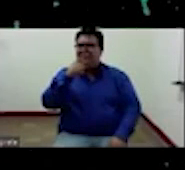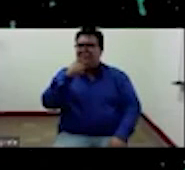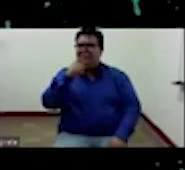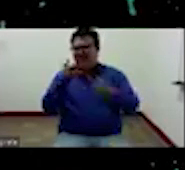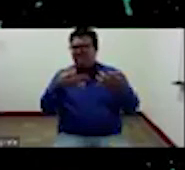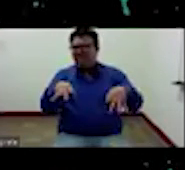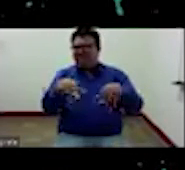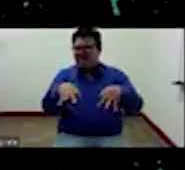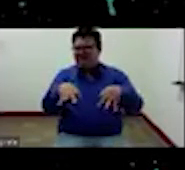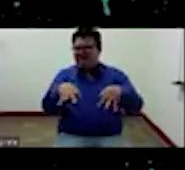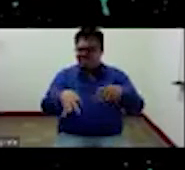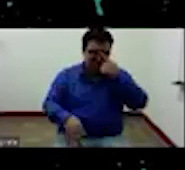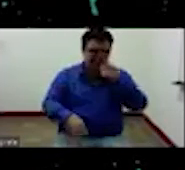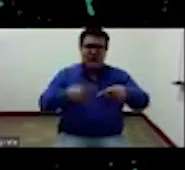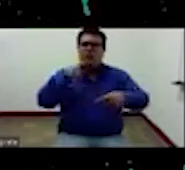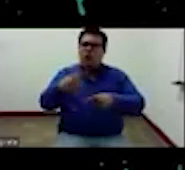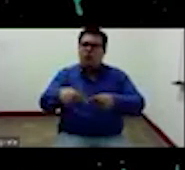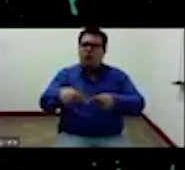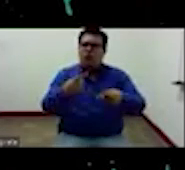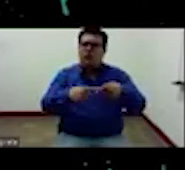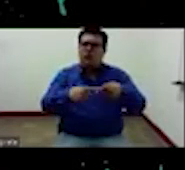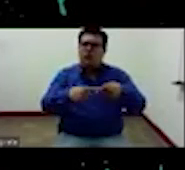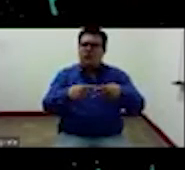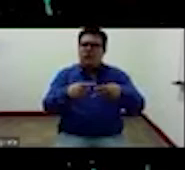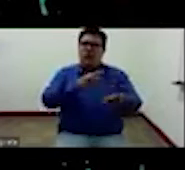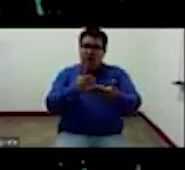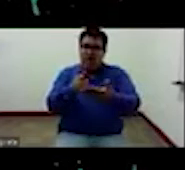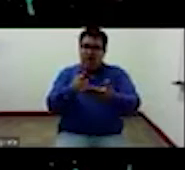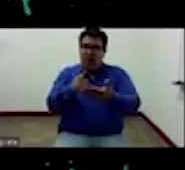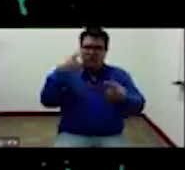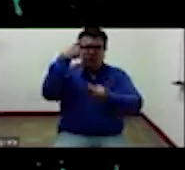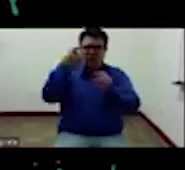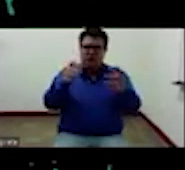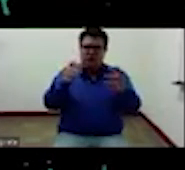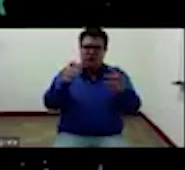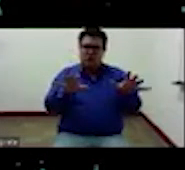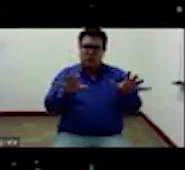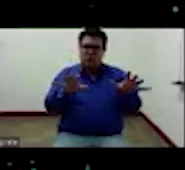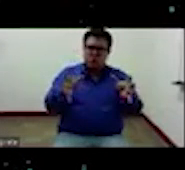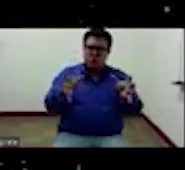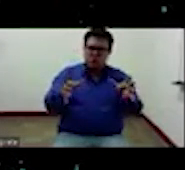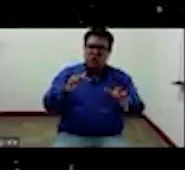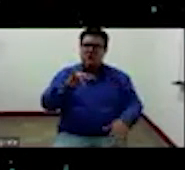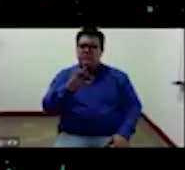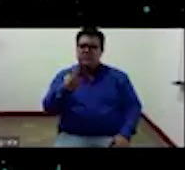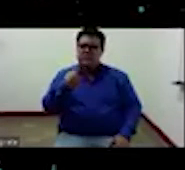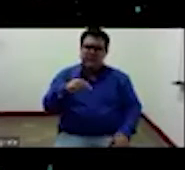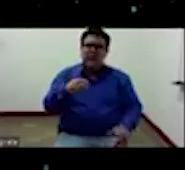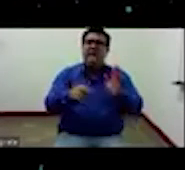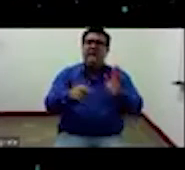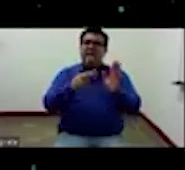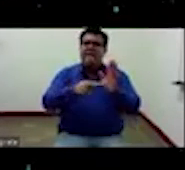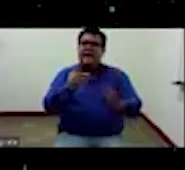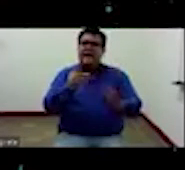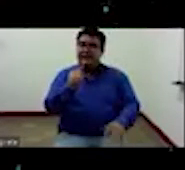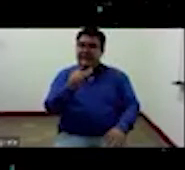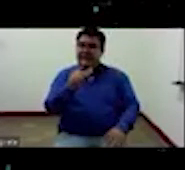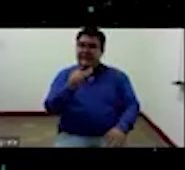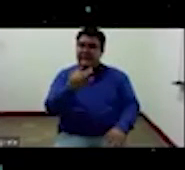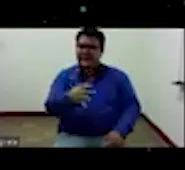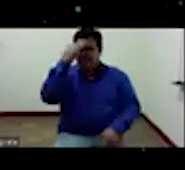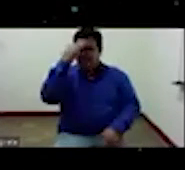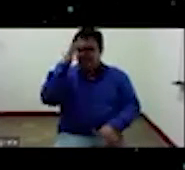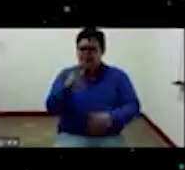Uno se llama Transductores, Zarzos, Piedras, que está publicado en la revista Errata del Distrito de